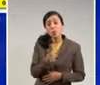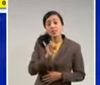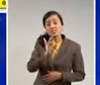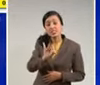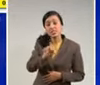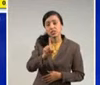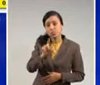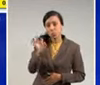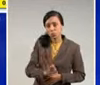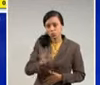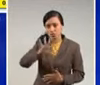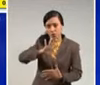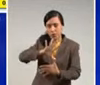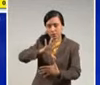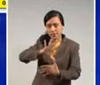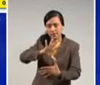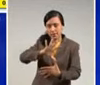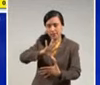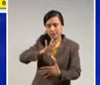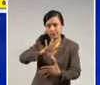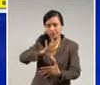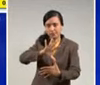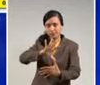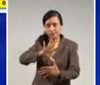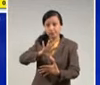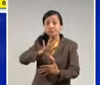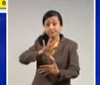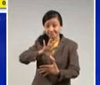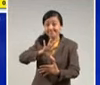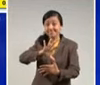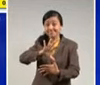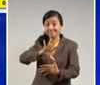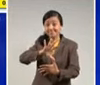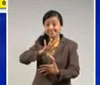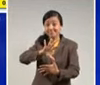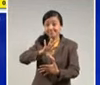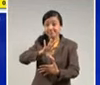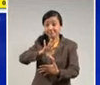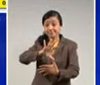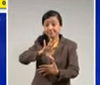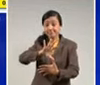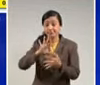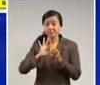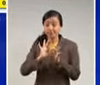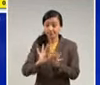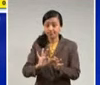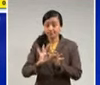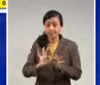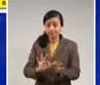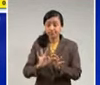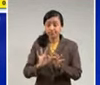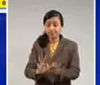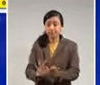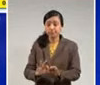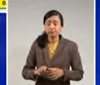36,71% de todos los casos reportados en el mundo están en la región de las Américas, con